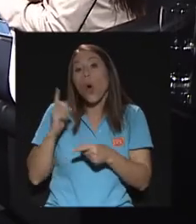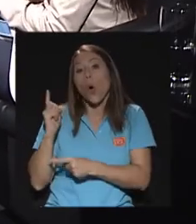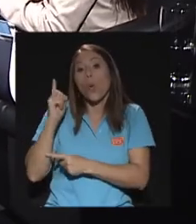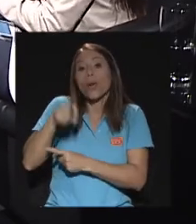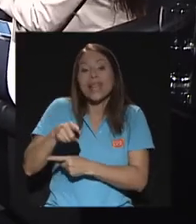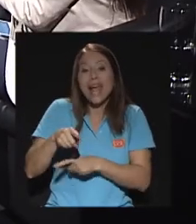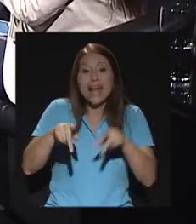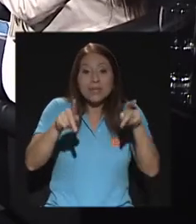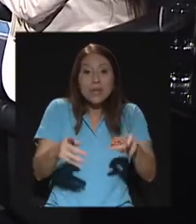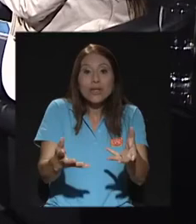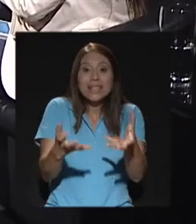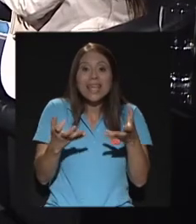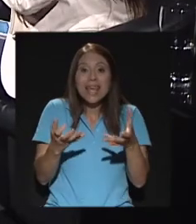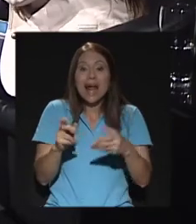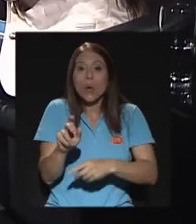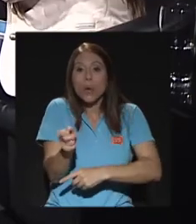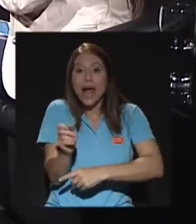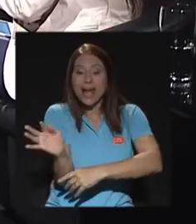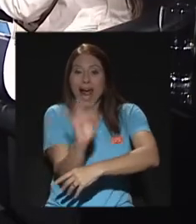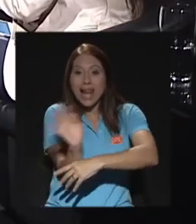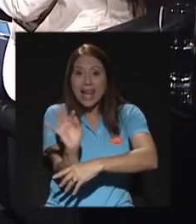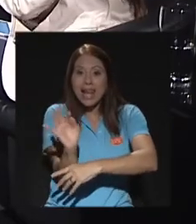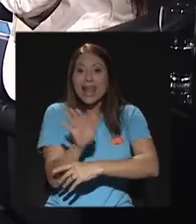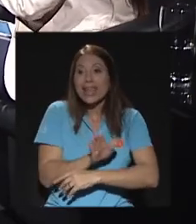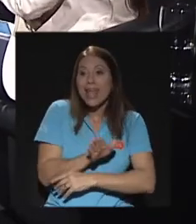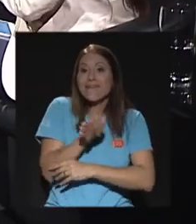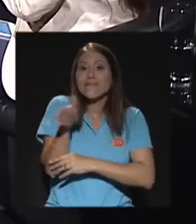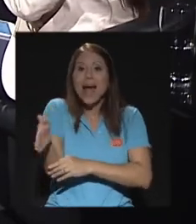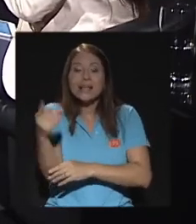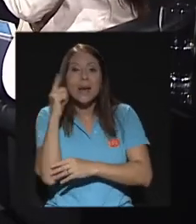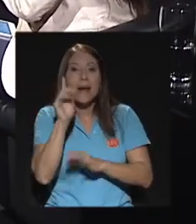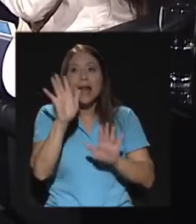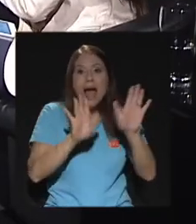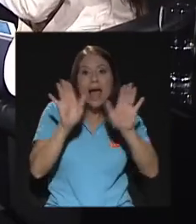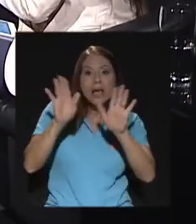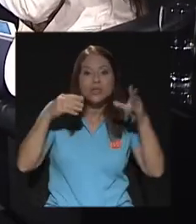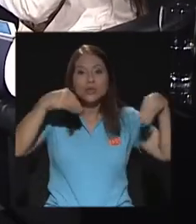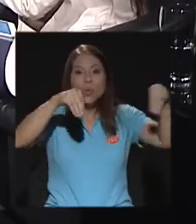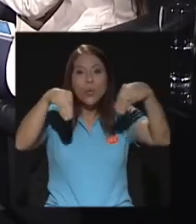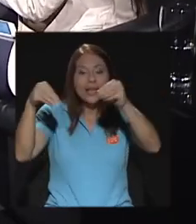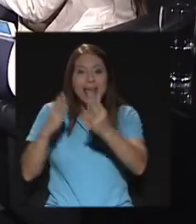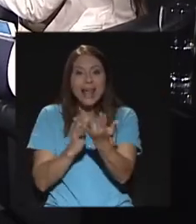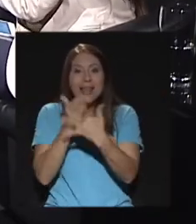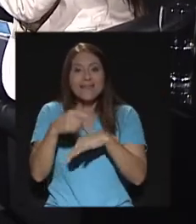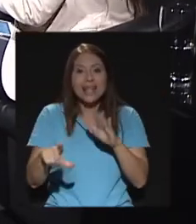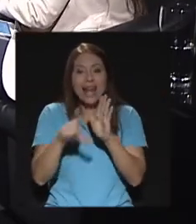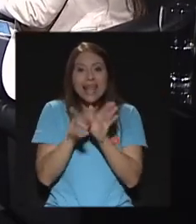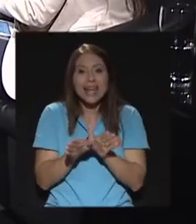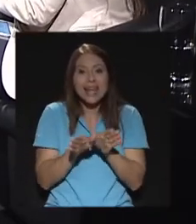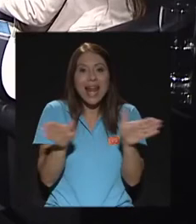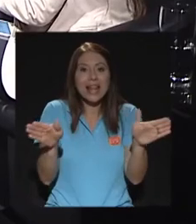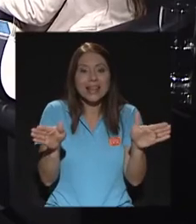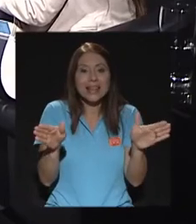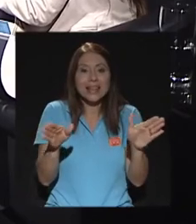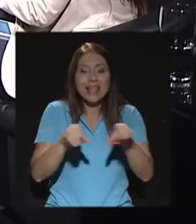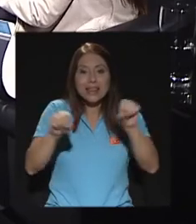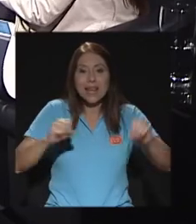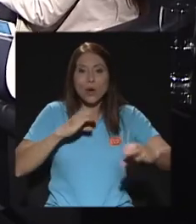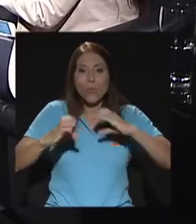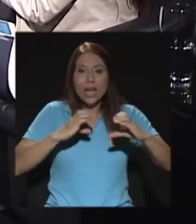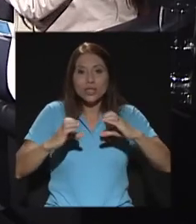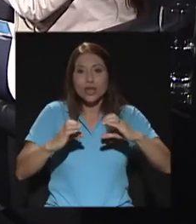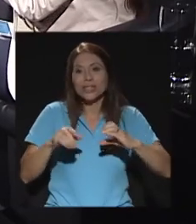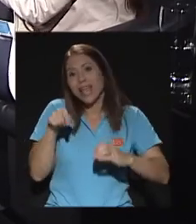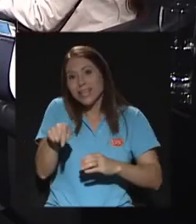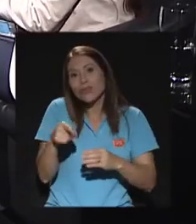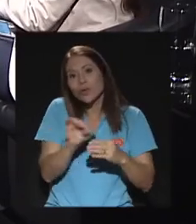a ir a concursar por subasta a través de la Ley General de Telecomunicaciones, que básicamente es una subasta. Entonces,